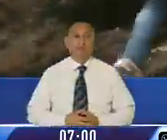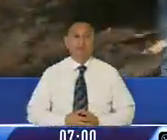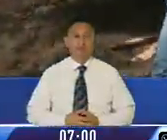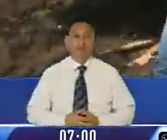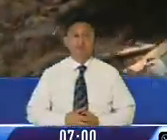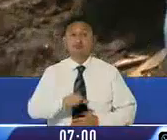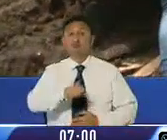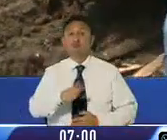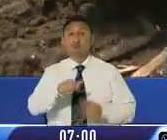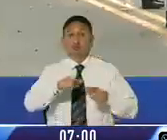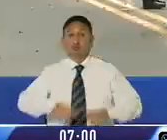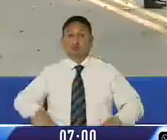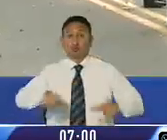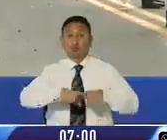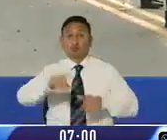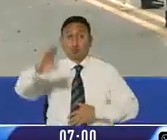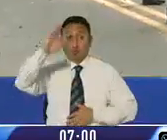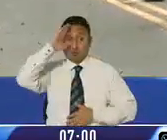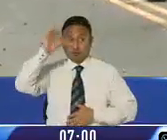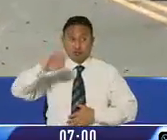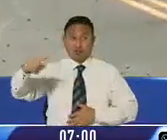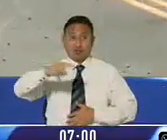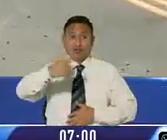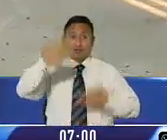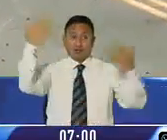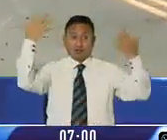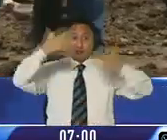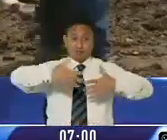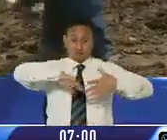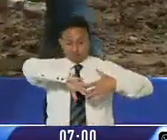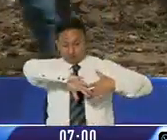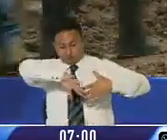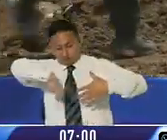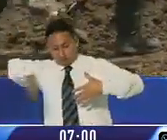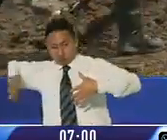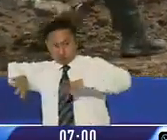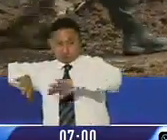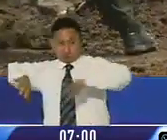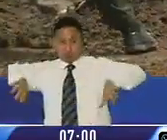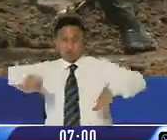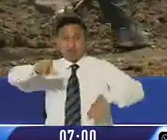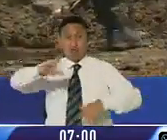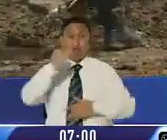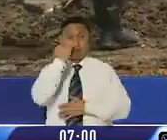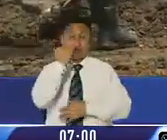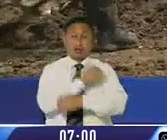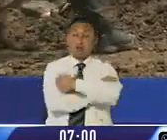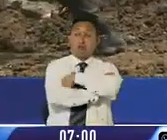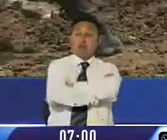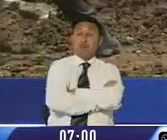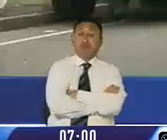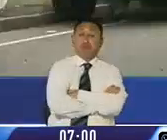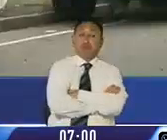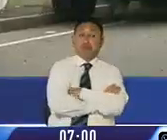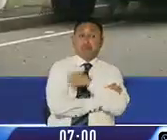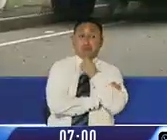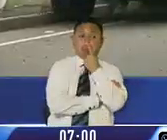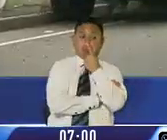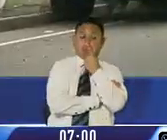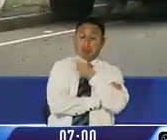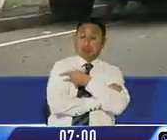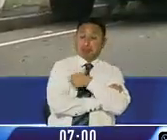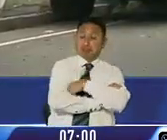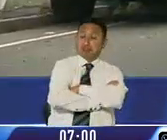En otros puntos, elementos de la policía quitaron los árboles y piedras. La labor era seguida de cerca por los manifestantes que, apostados a un costado de la